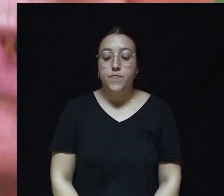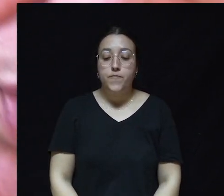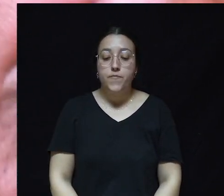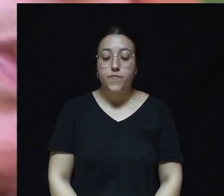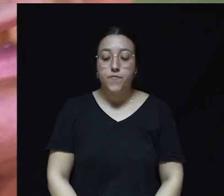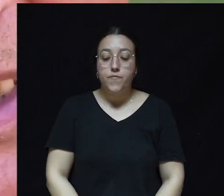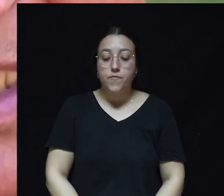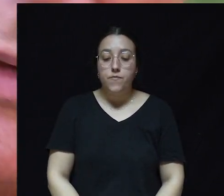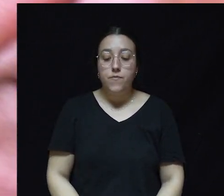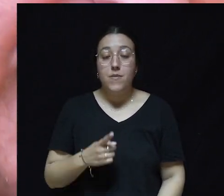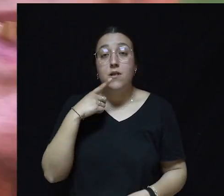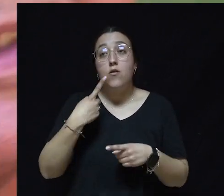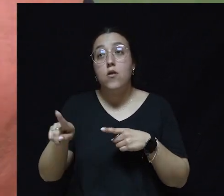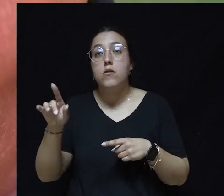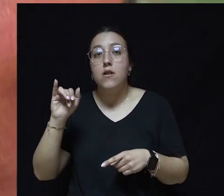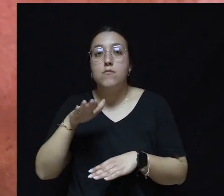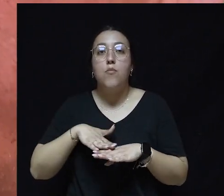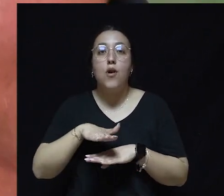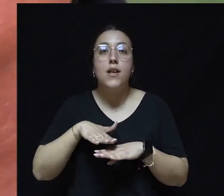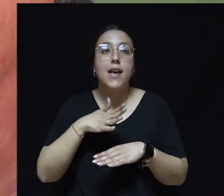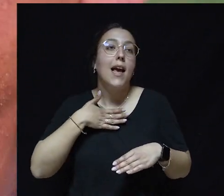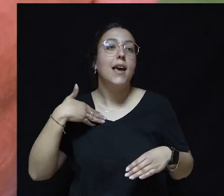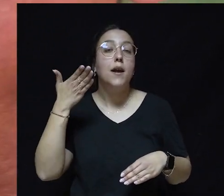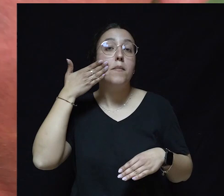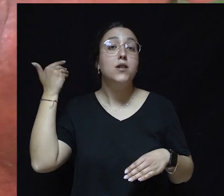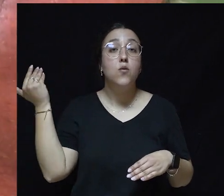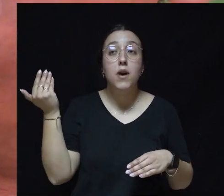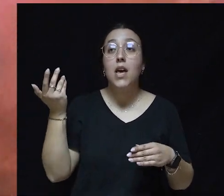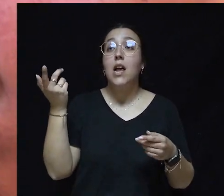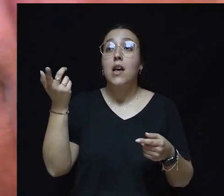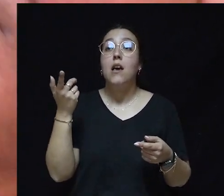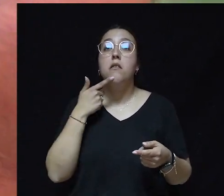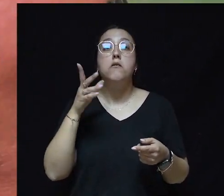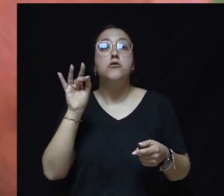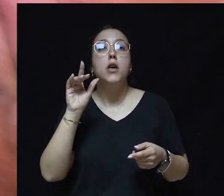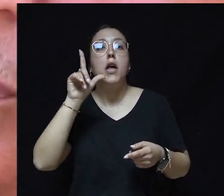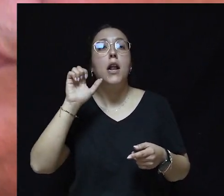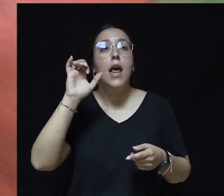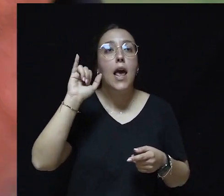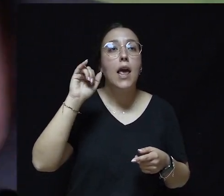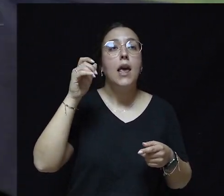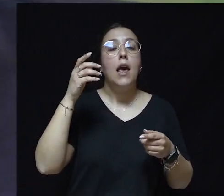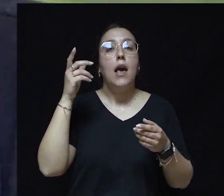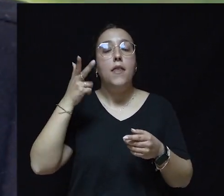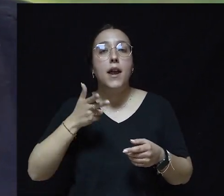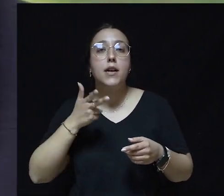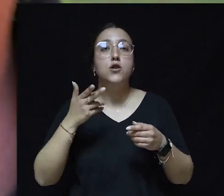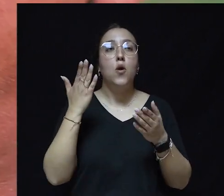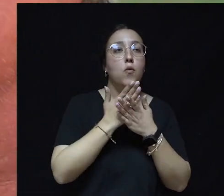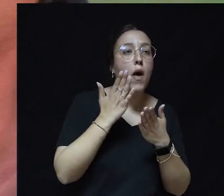cosa son esas políticas o esos sistemas que dan paso, cobertura